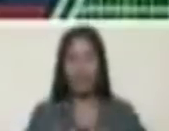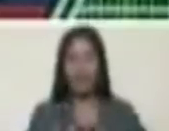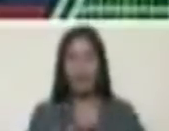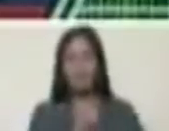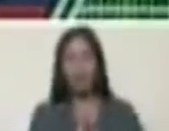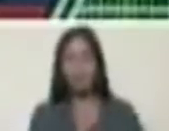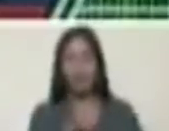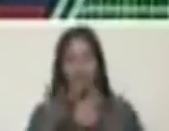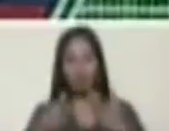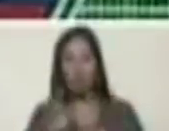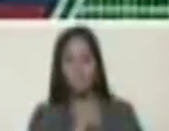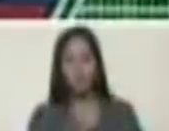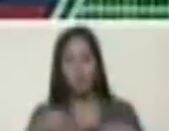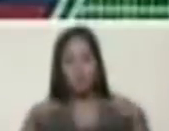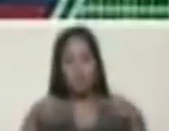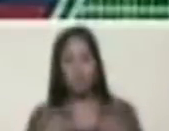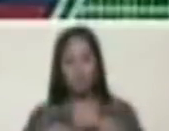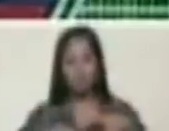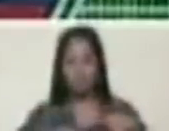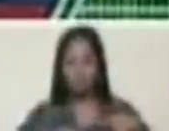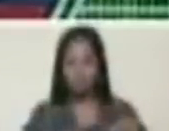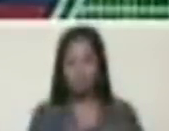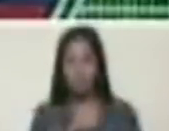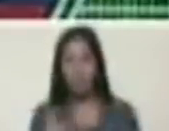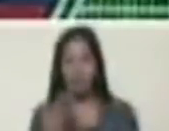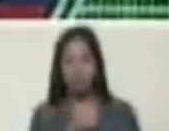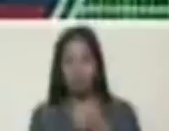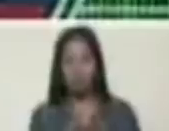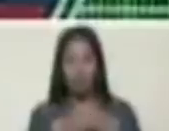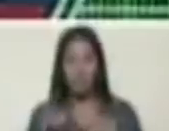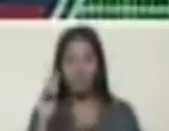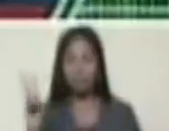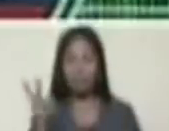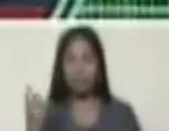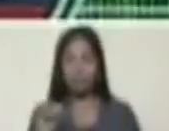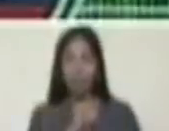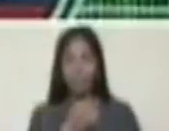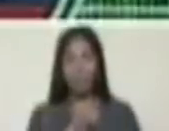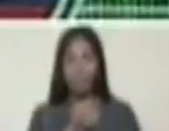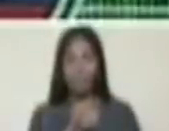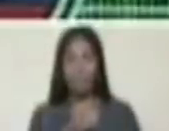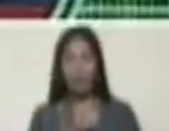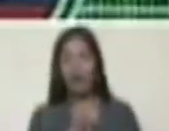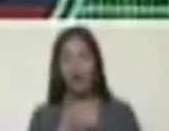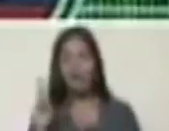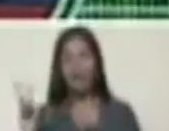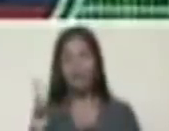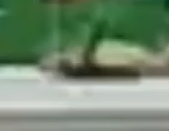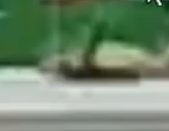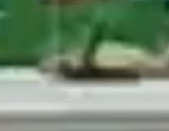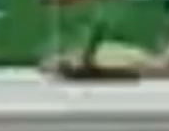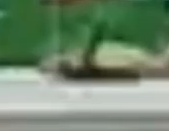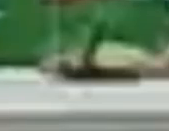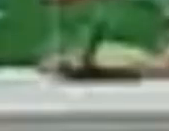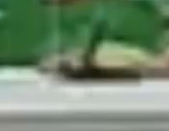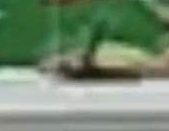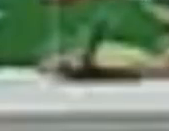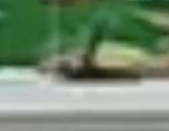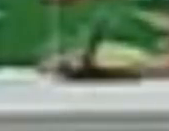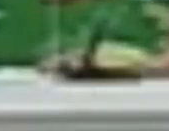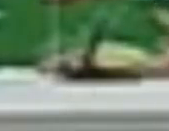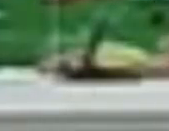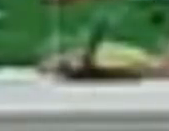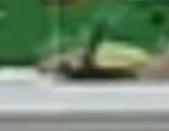industria militar textil y Venezuela tenga todos los uniformes militares confeccionados en Venezuela, aprobados y